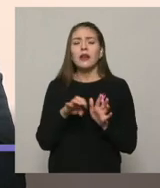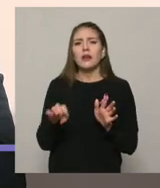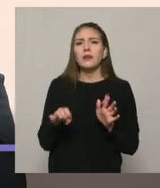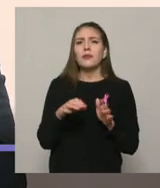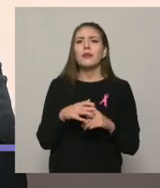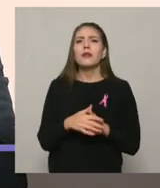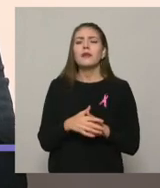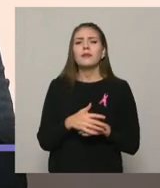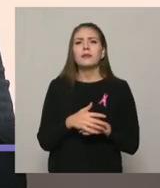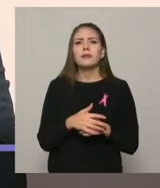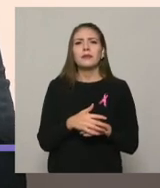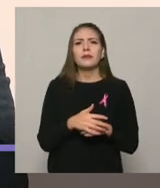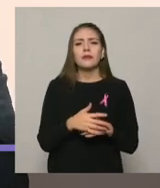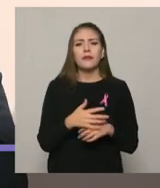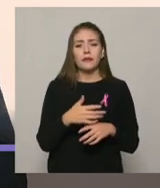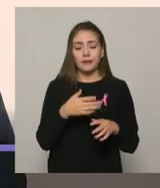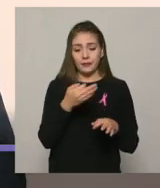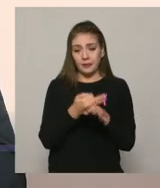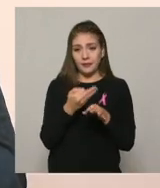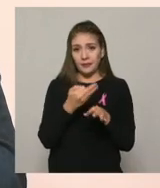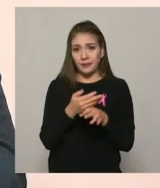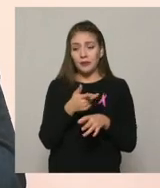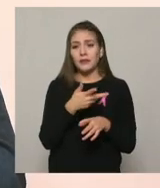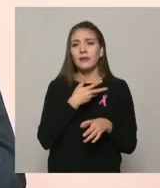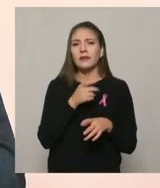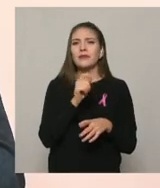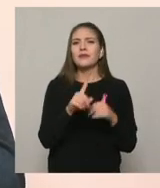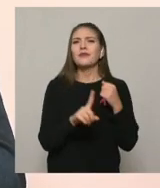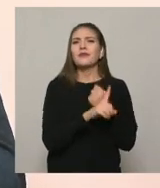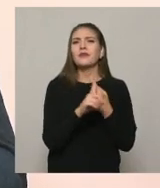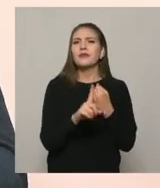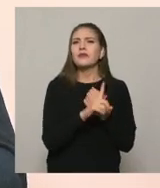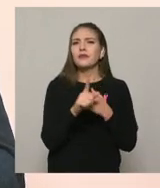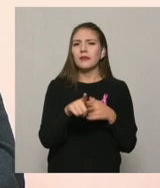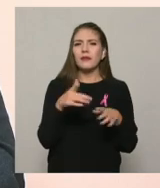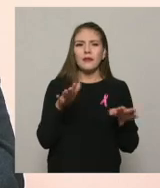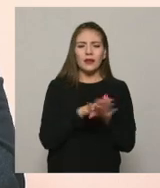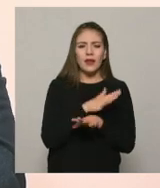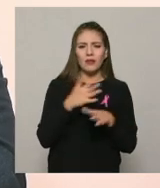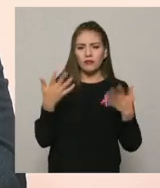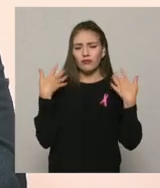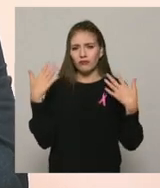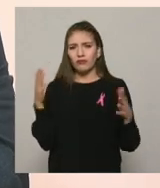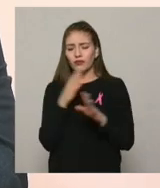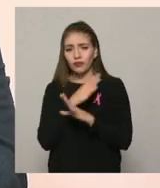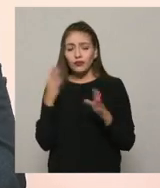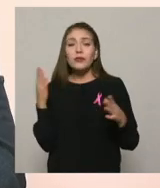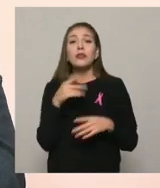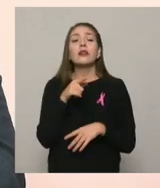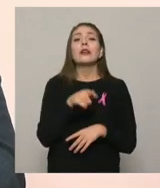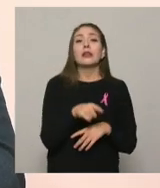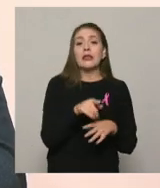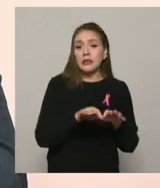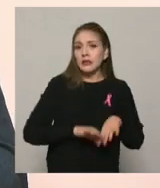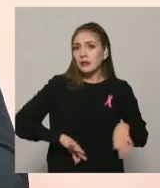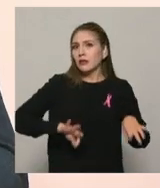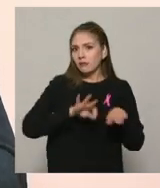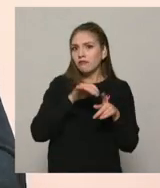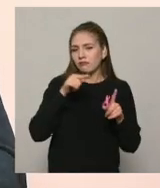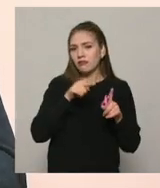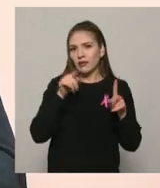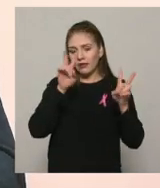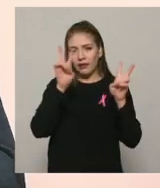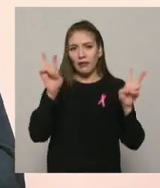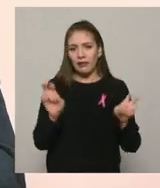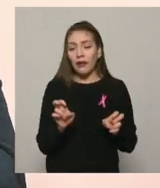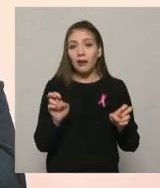ver, por ejemplo, ahorita el problema de cambio climático es muy importante y nosotros los periodistas debemos tener la